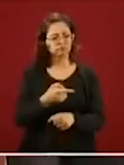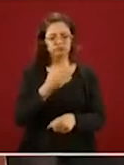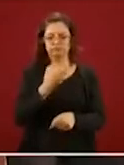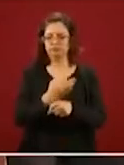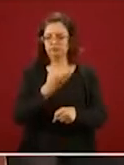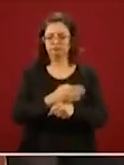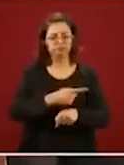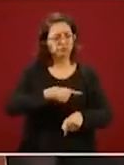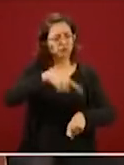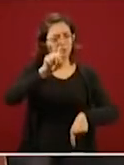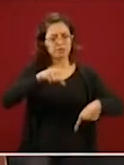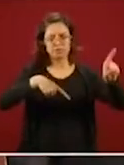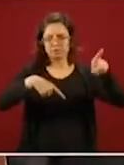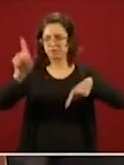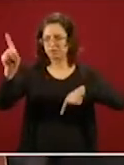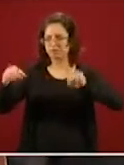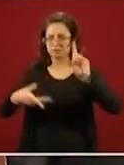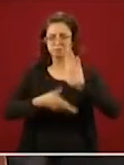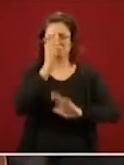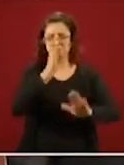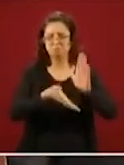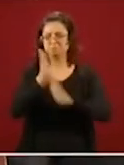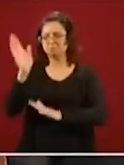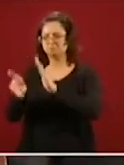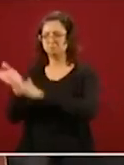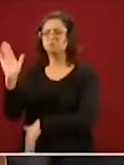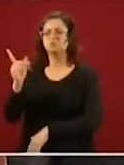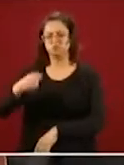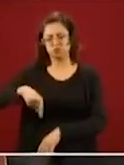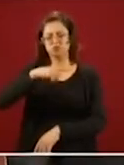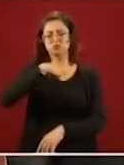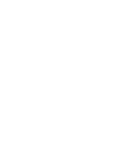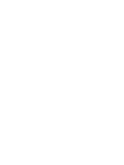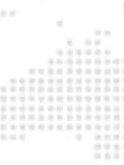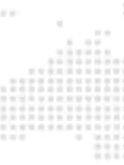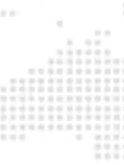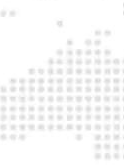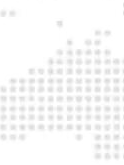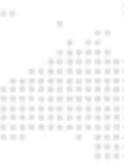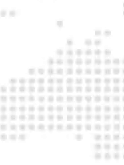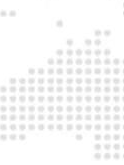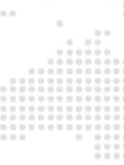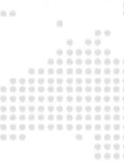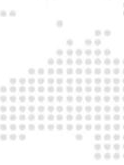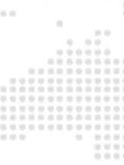siendo enviados, pero sabemos que conocen muy bien a la institución y son leales a ella.